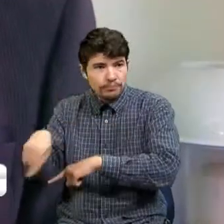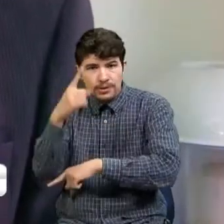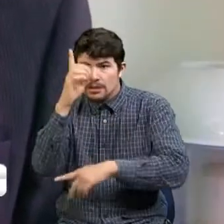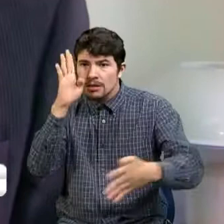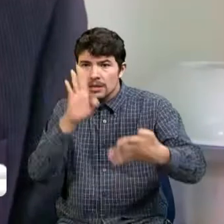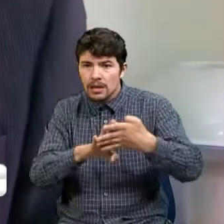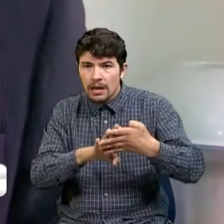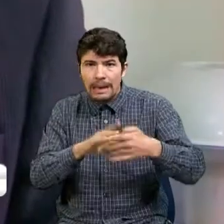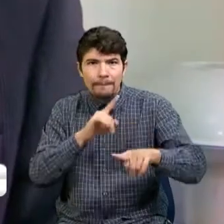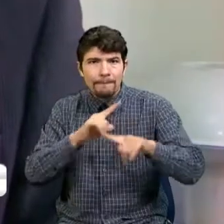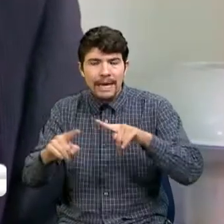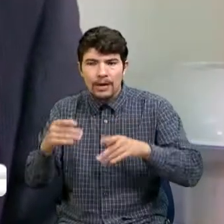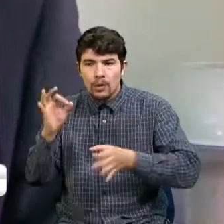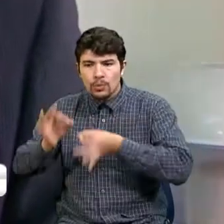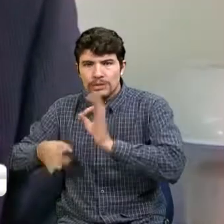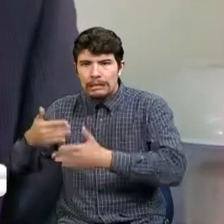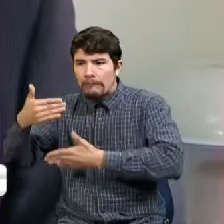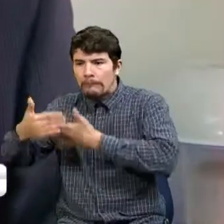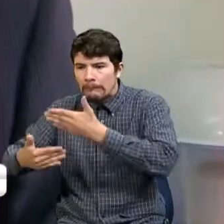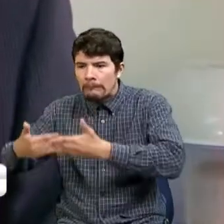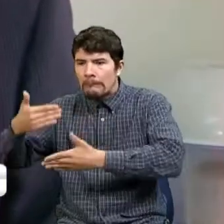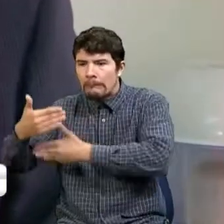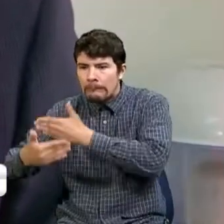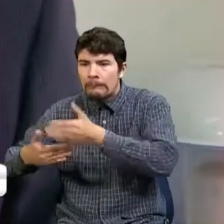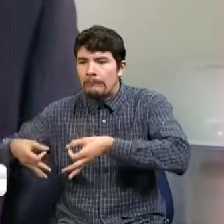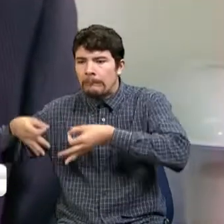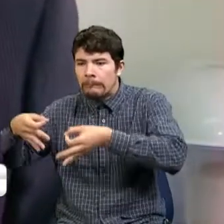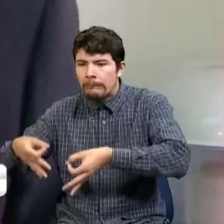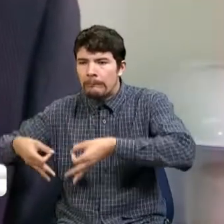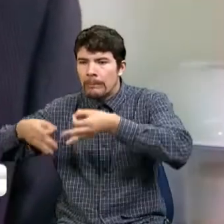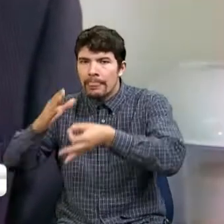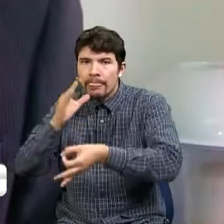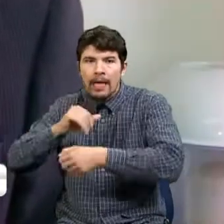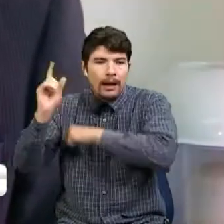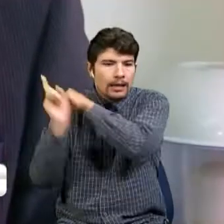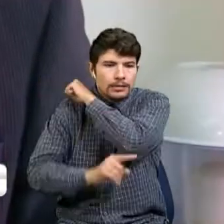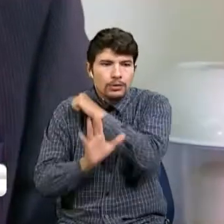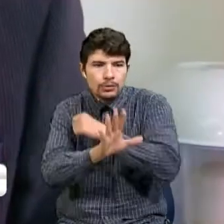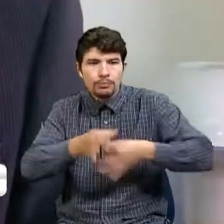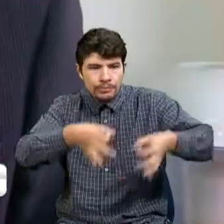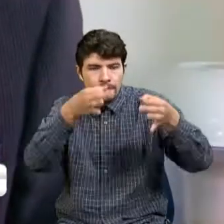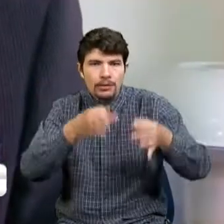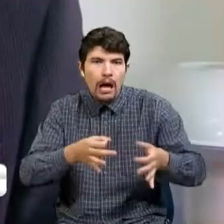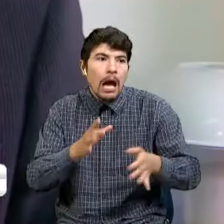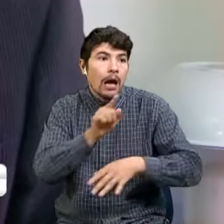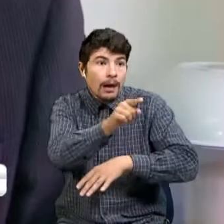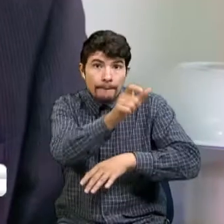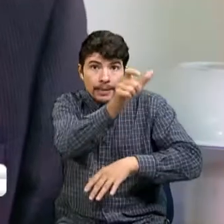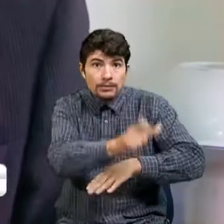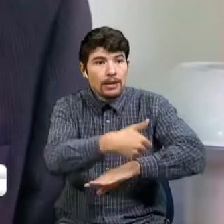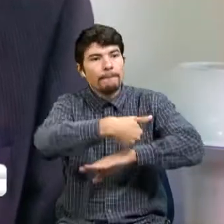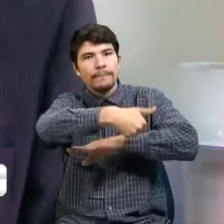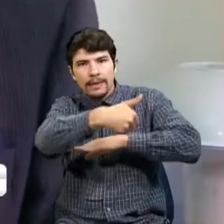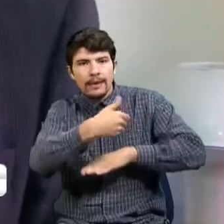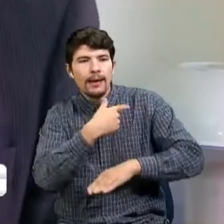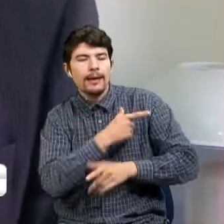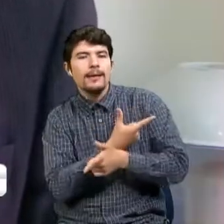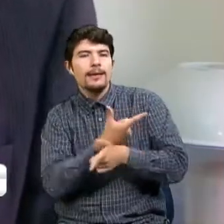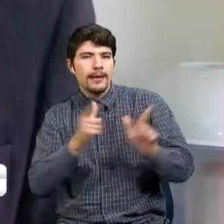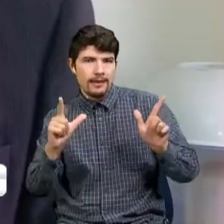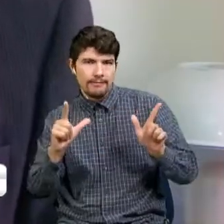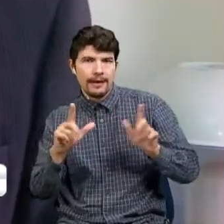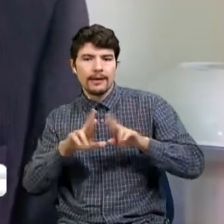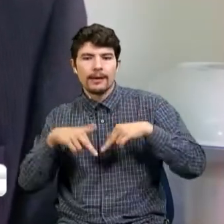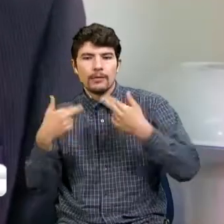privativa de la libertad y ha pasado un año aproximadamente se puede decretar la libertad inmediata en una audiencia realizada